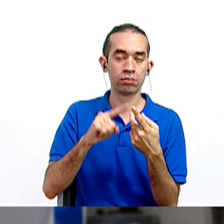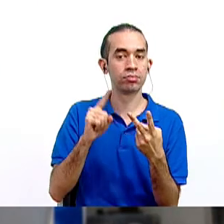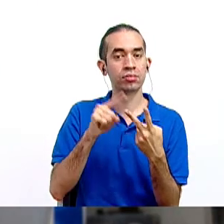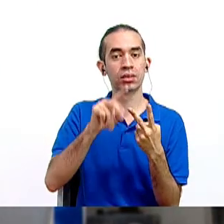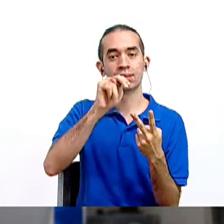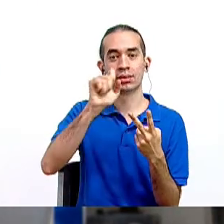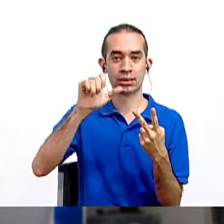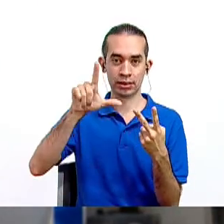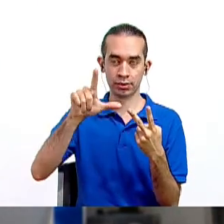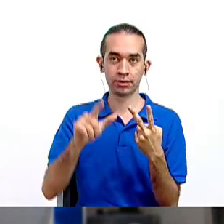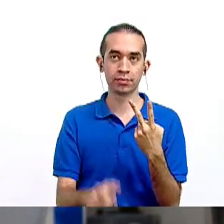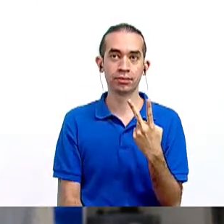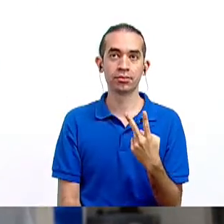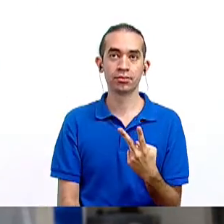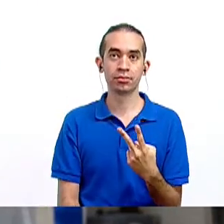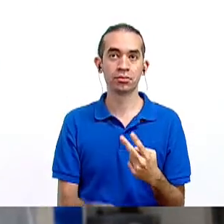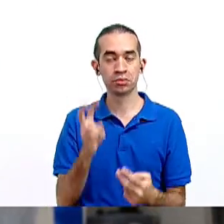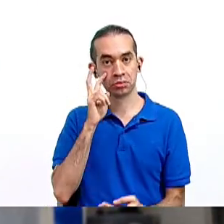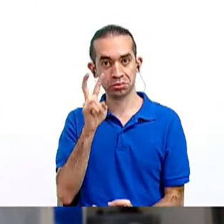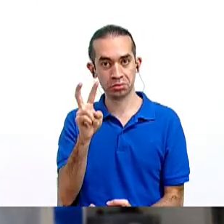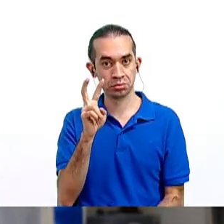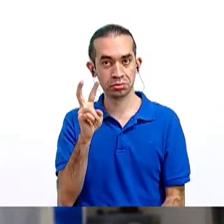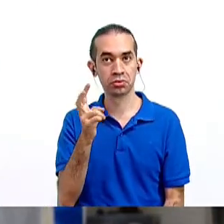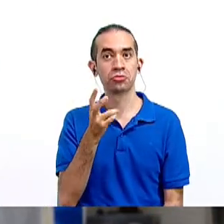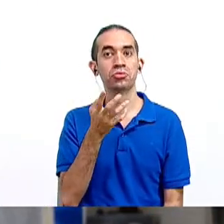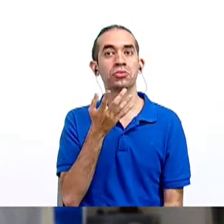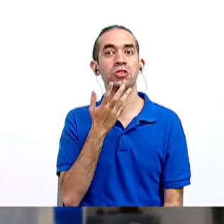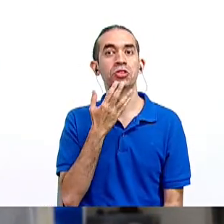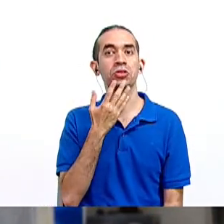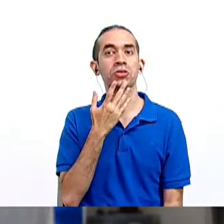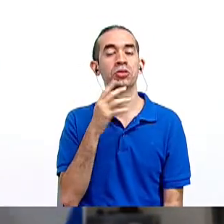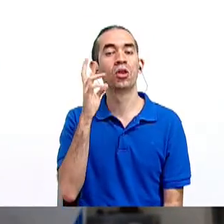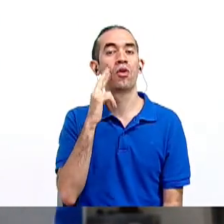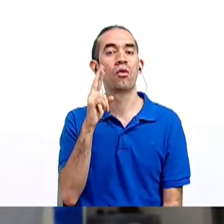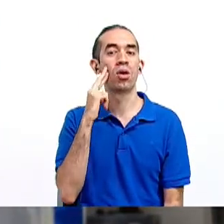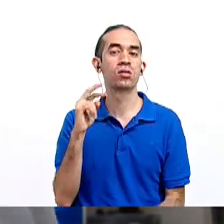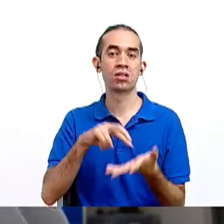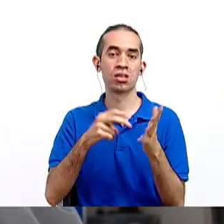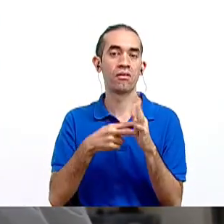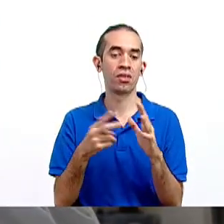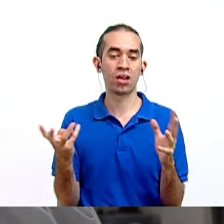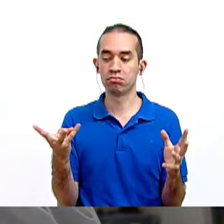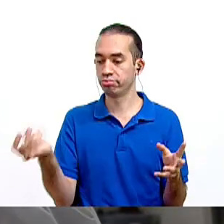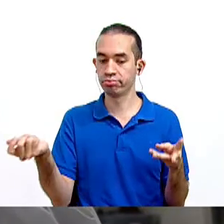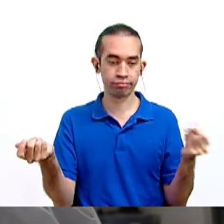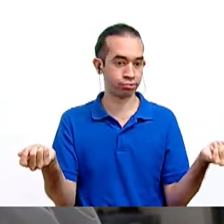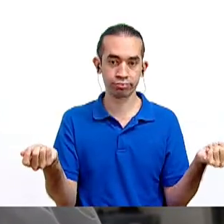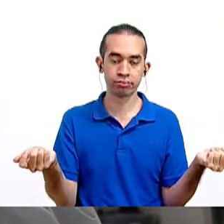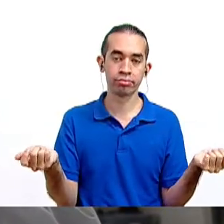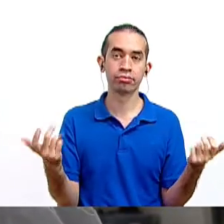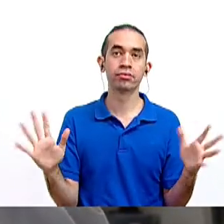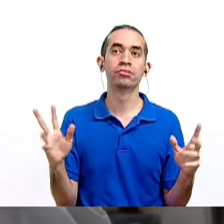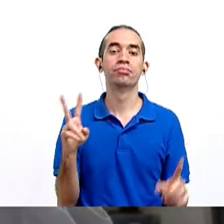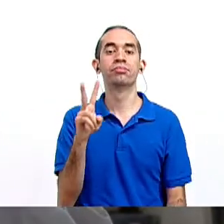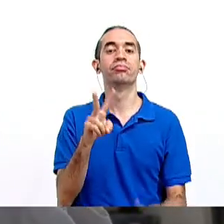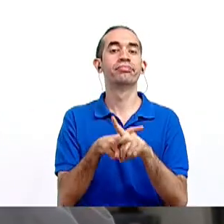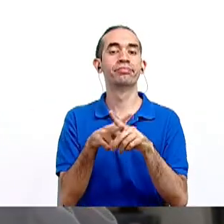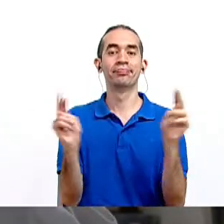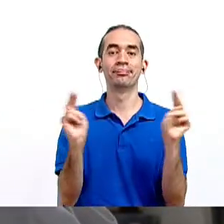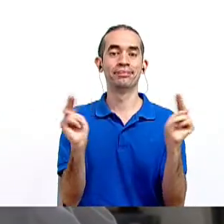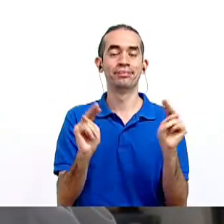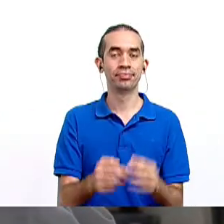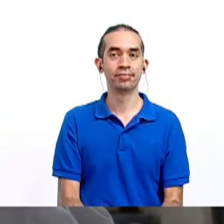cloruro de sodio, que se ve así, y el color rosado me indica que ya no hay ni ácido ni base, sino una